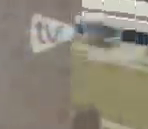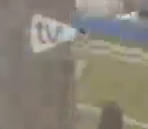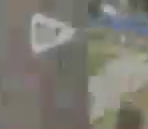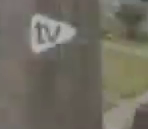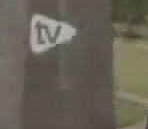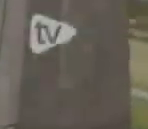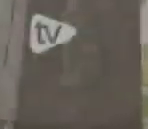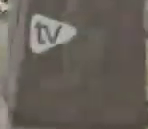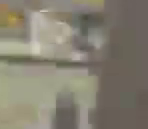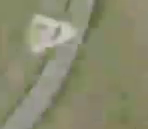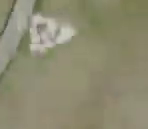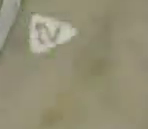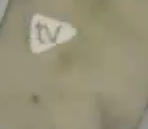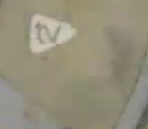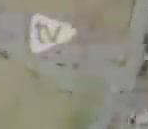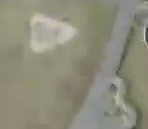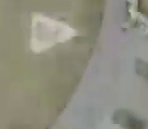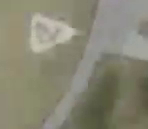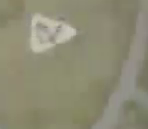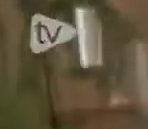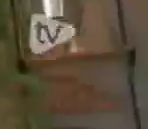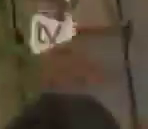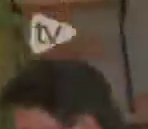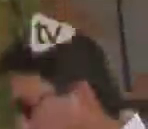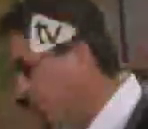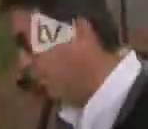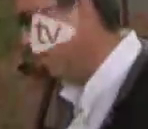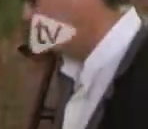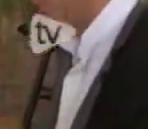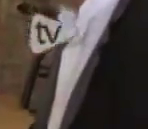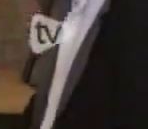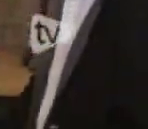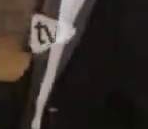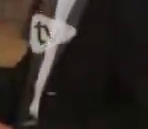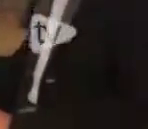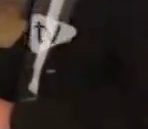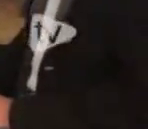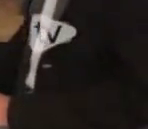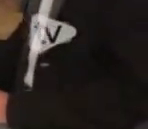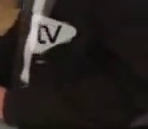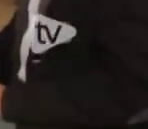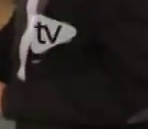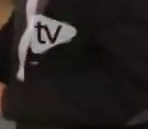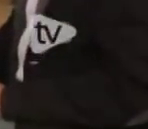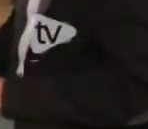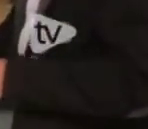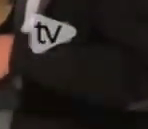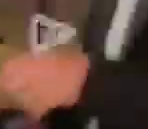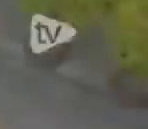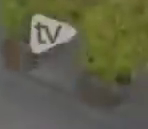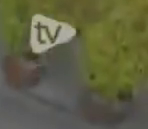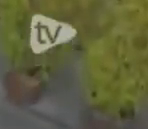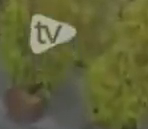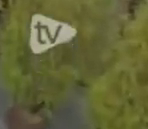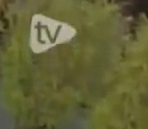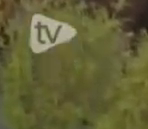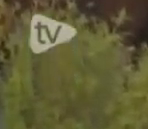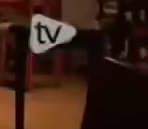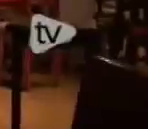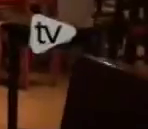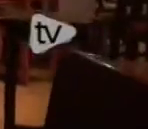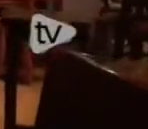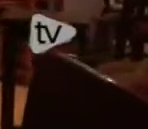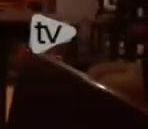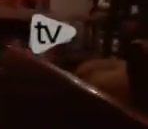La mitad del mundo está donde nos dijeron. El poeta Javier Oquendo en su salsa, Los Libros. Y en la